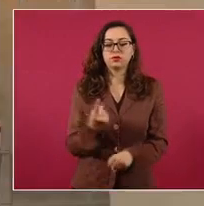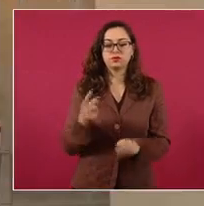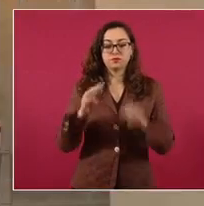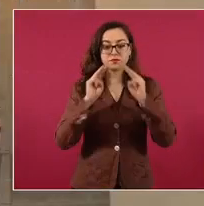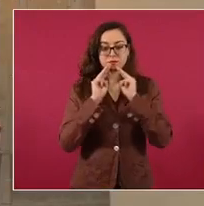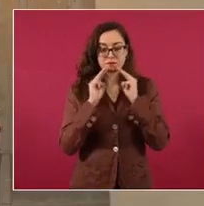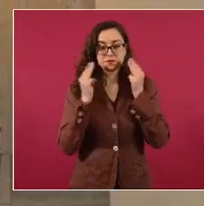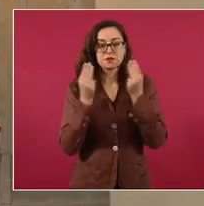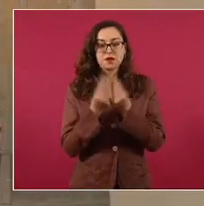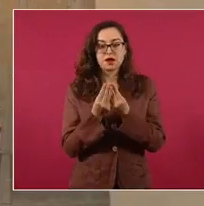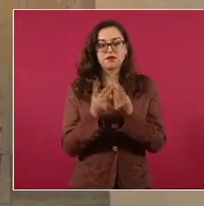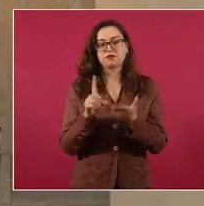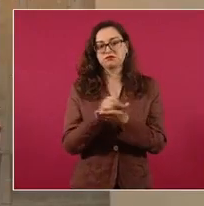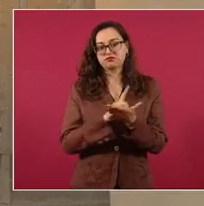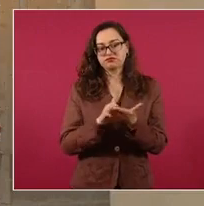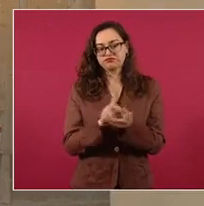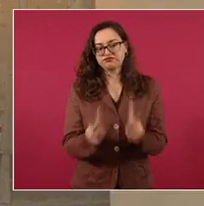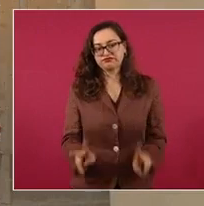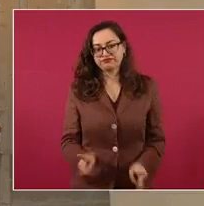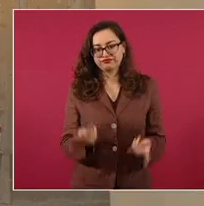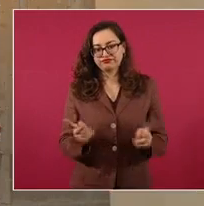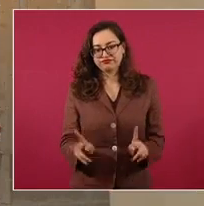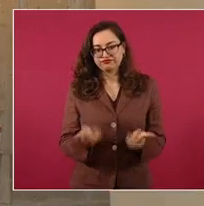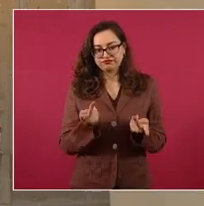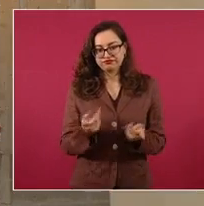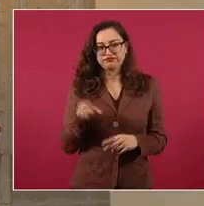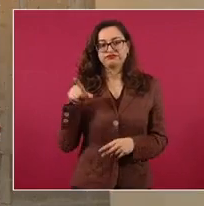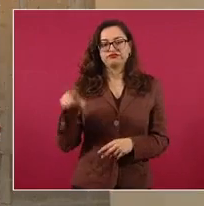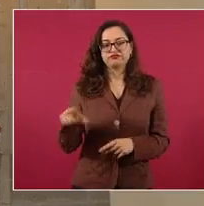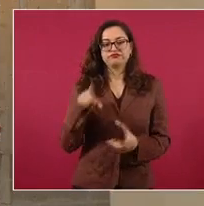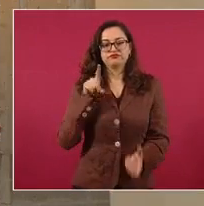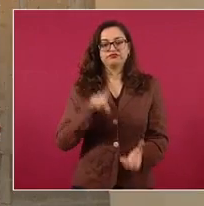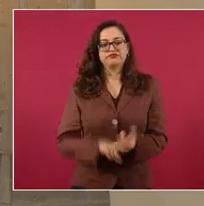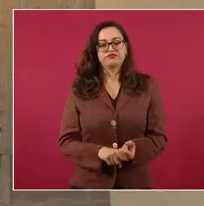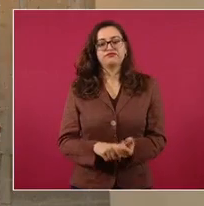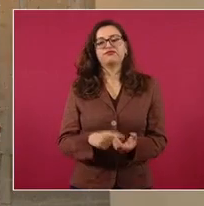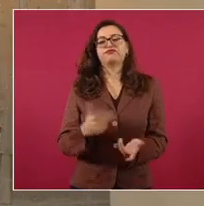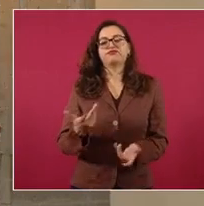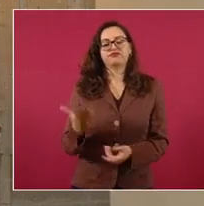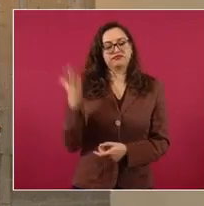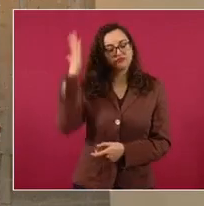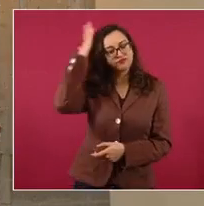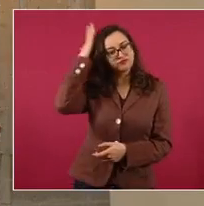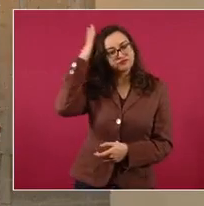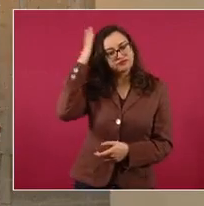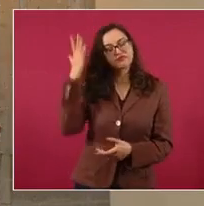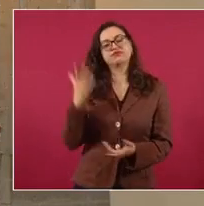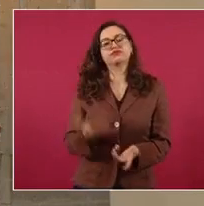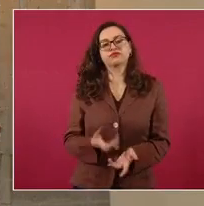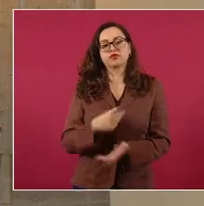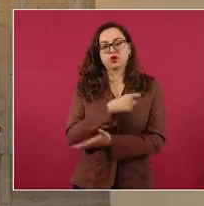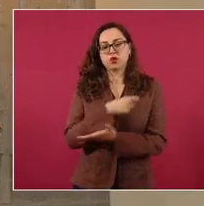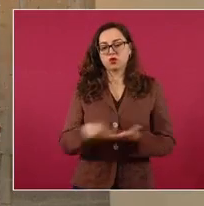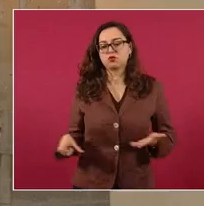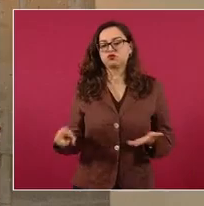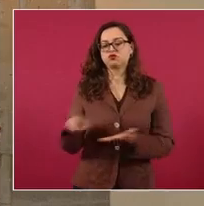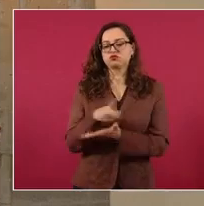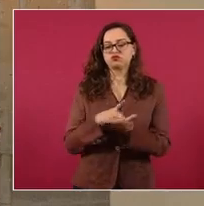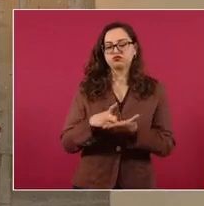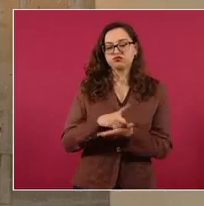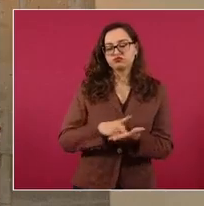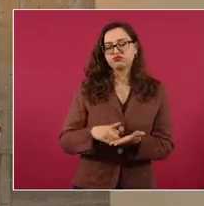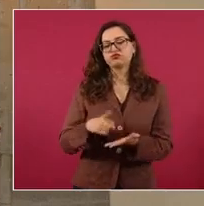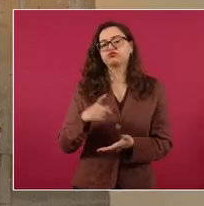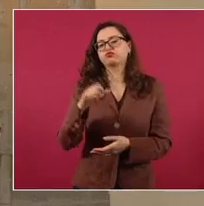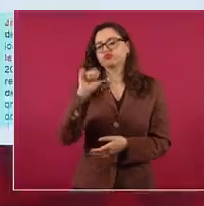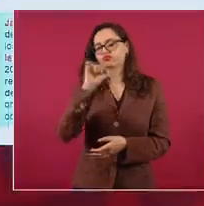y contra la salud, como líder de una organización criminal dedicada a la compra-venta y transporte de cocaína y marihuana en